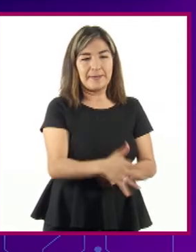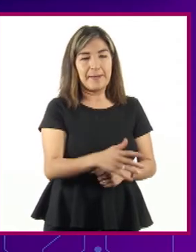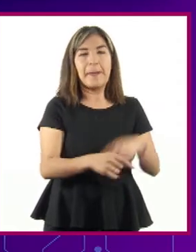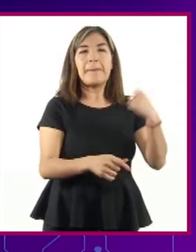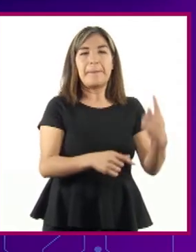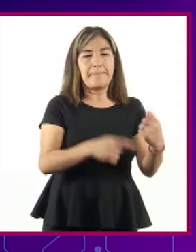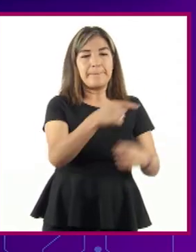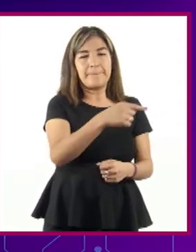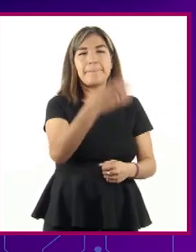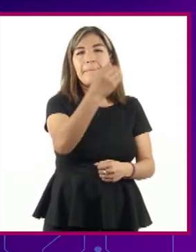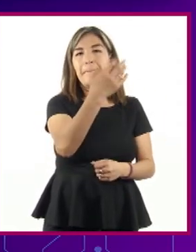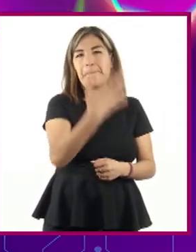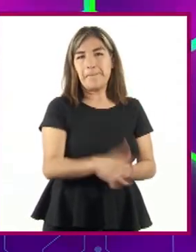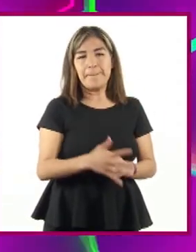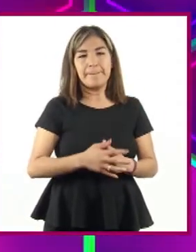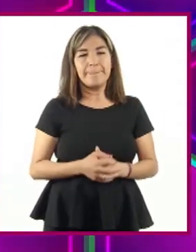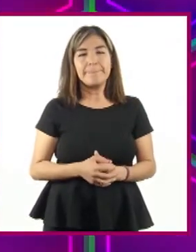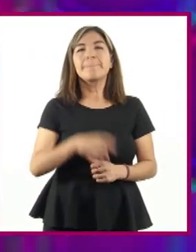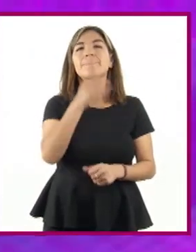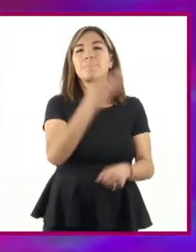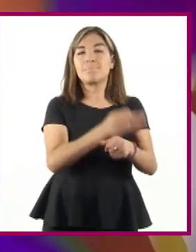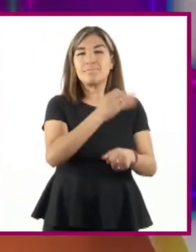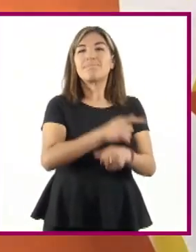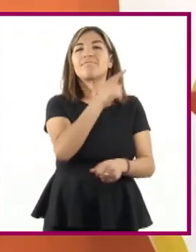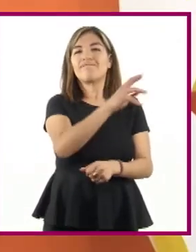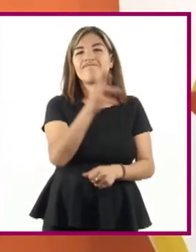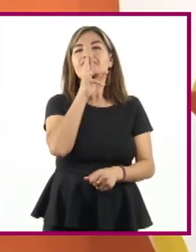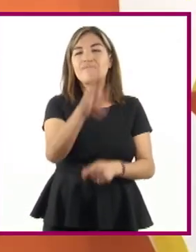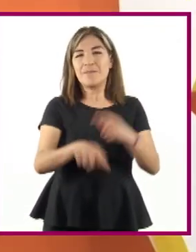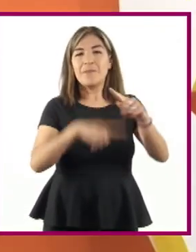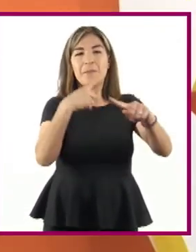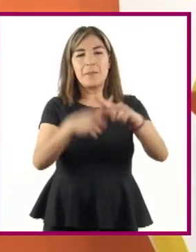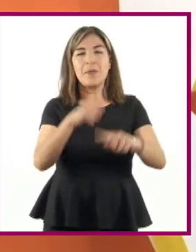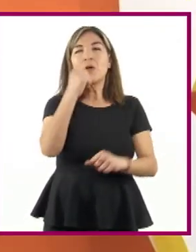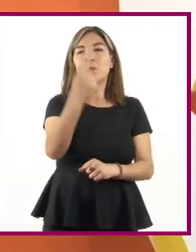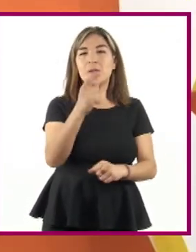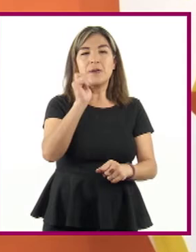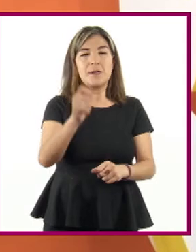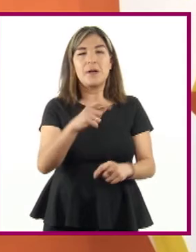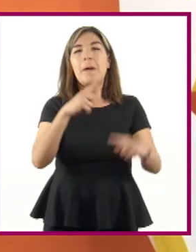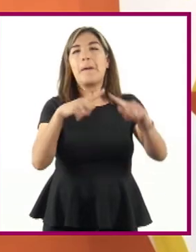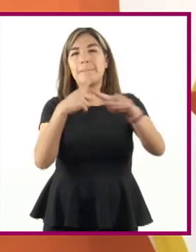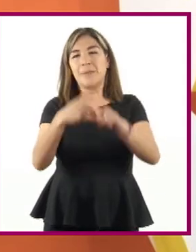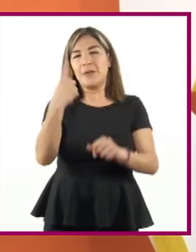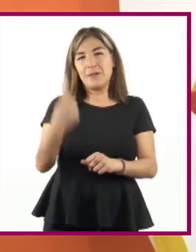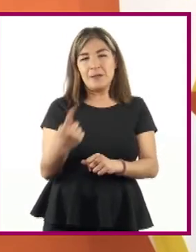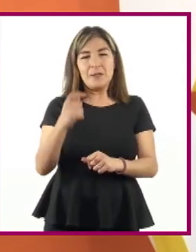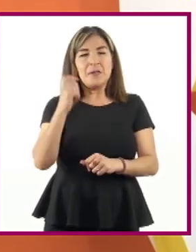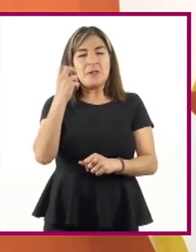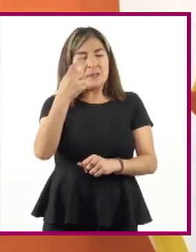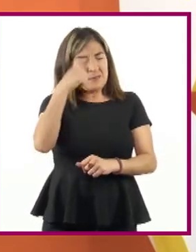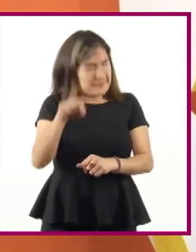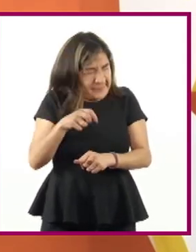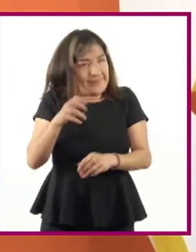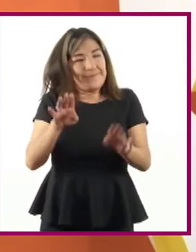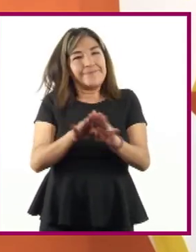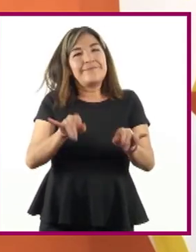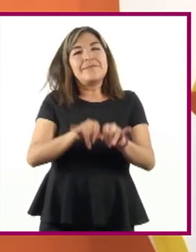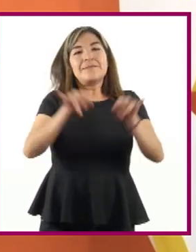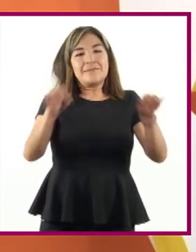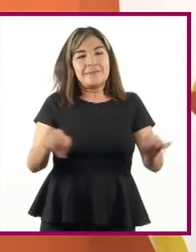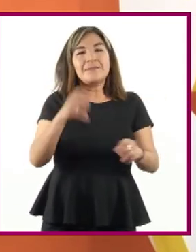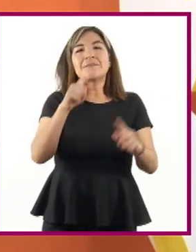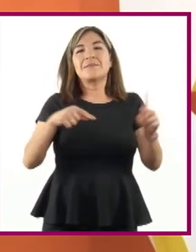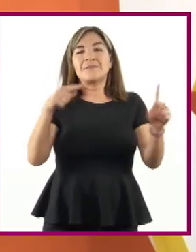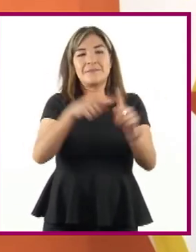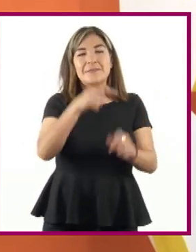décimos respectivamente. Tenemos que resolver una multiplicación de una fracción por un entero para determinar la distancia